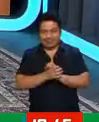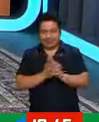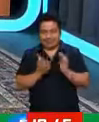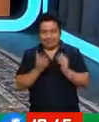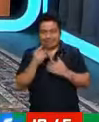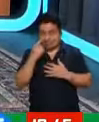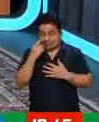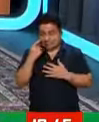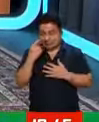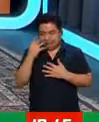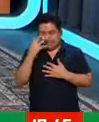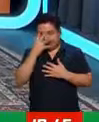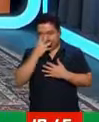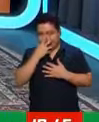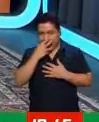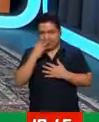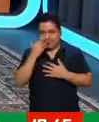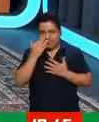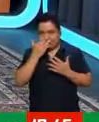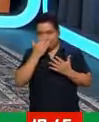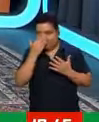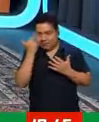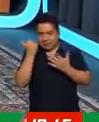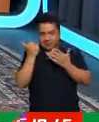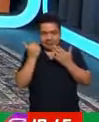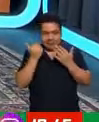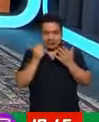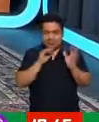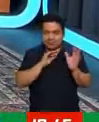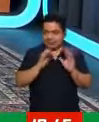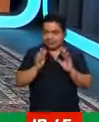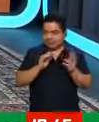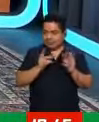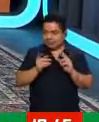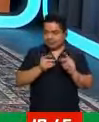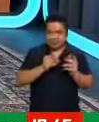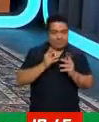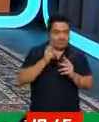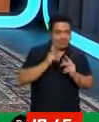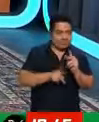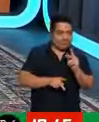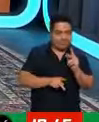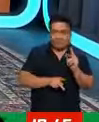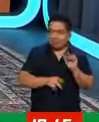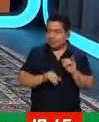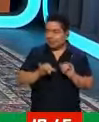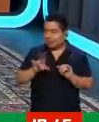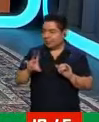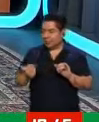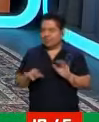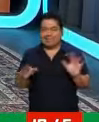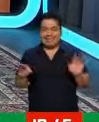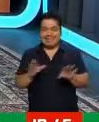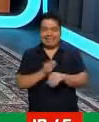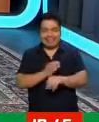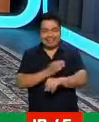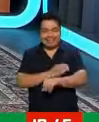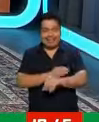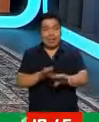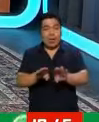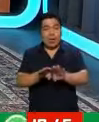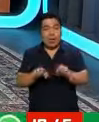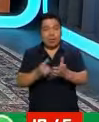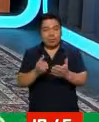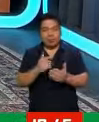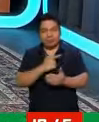Era de esos momentos en los que no sabe uno si hacer una obra sin interruptos. Sí. Dramático. Compañero, ¿cómo están? Oiga, me